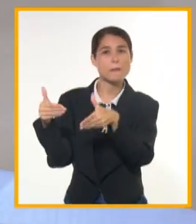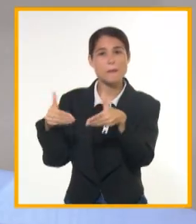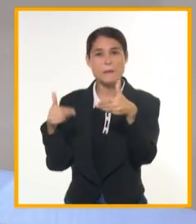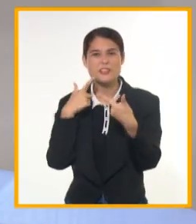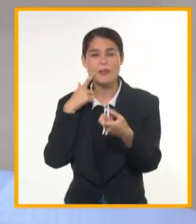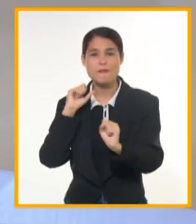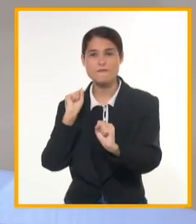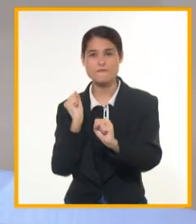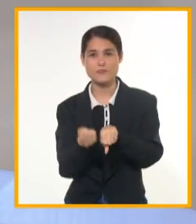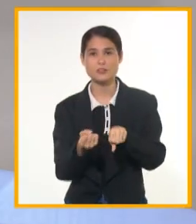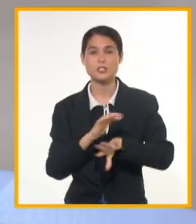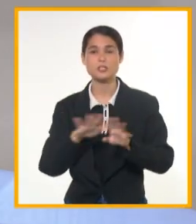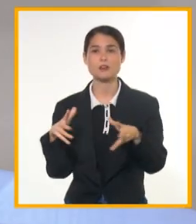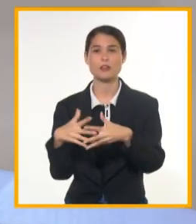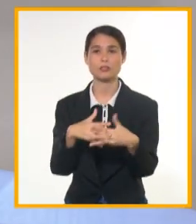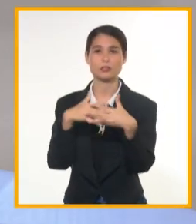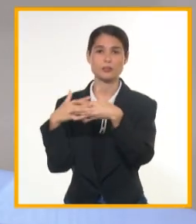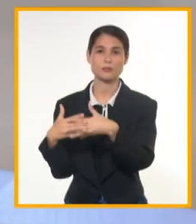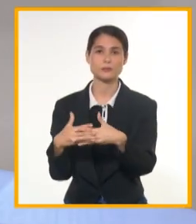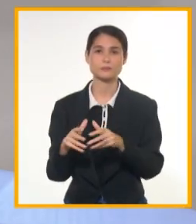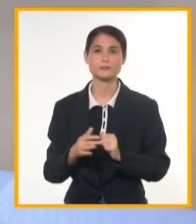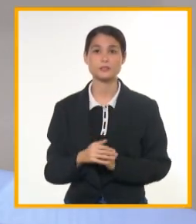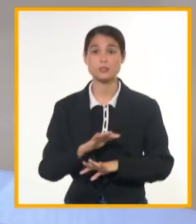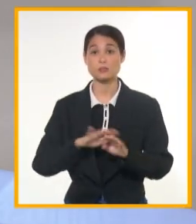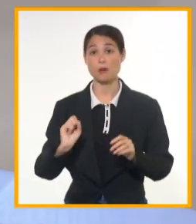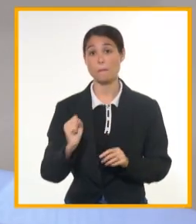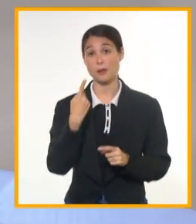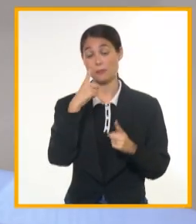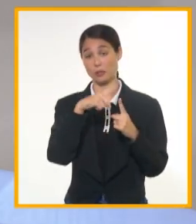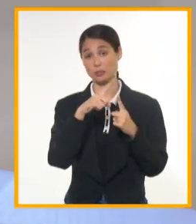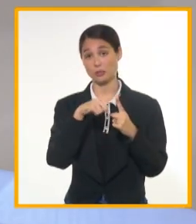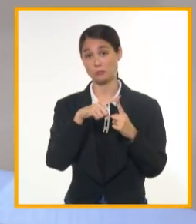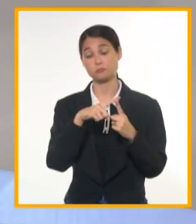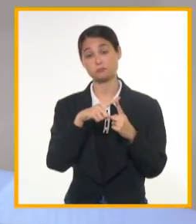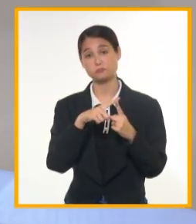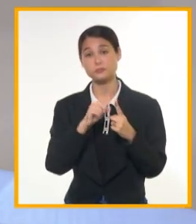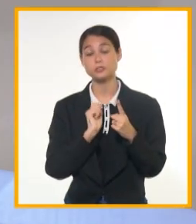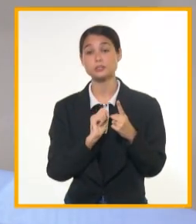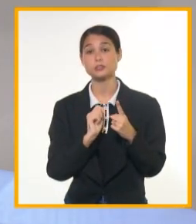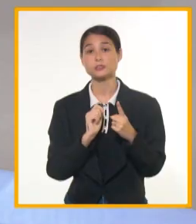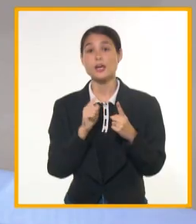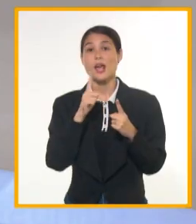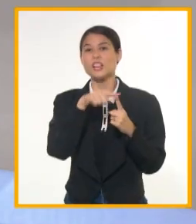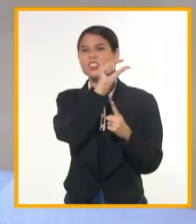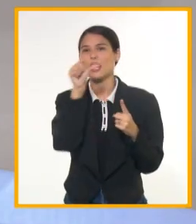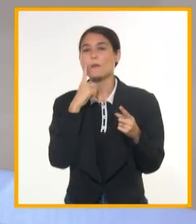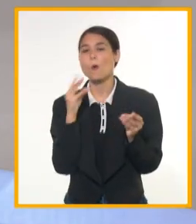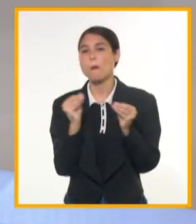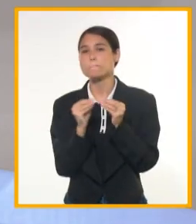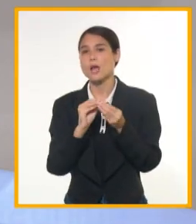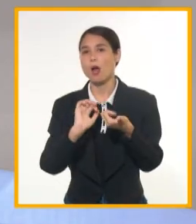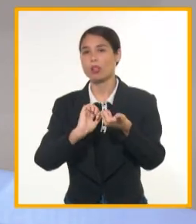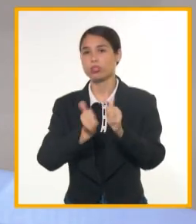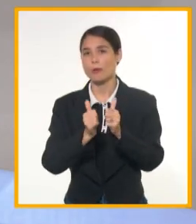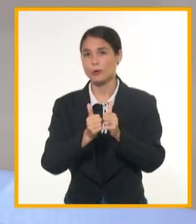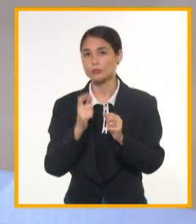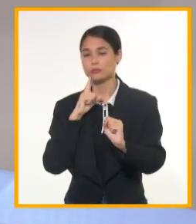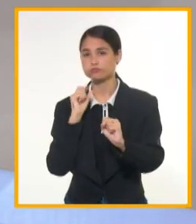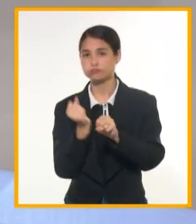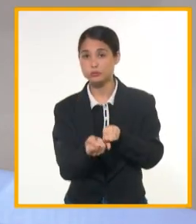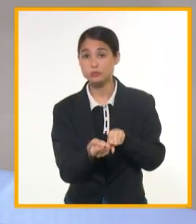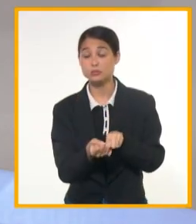Baseball de Estados Unidos. Este es el primer tema que traía, que es algo que, aunque, repito, no tenga